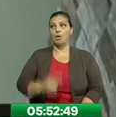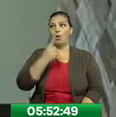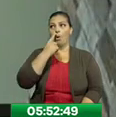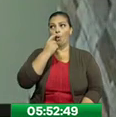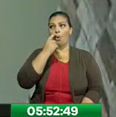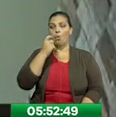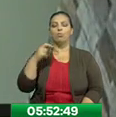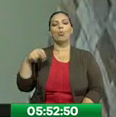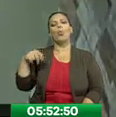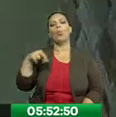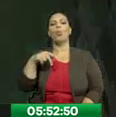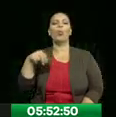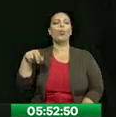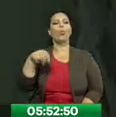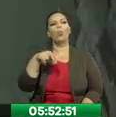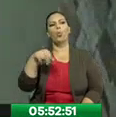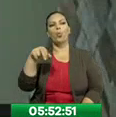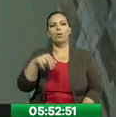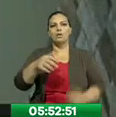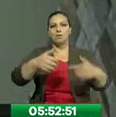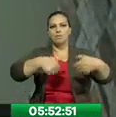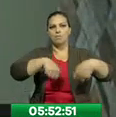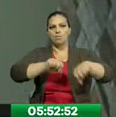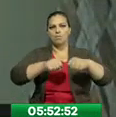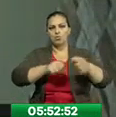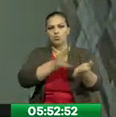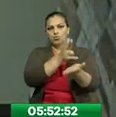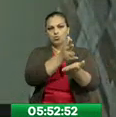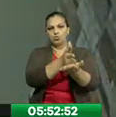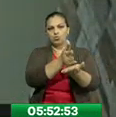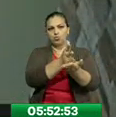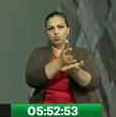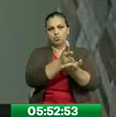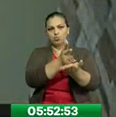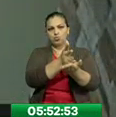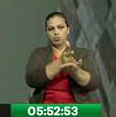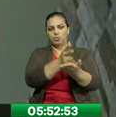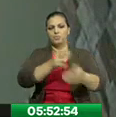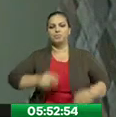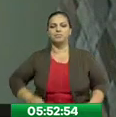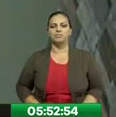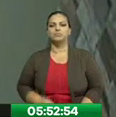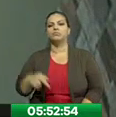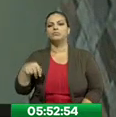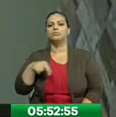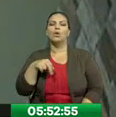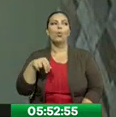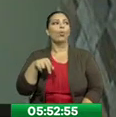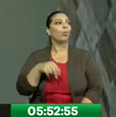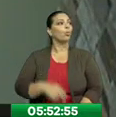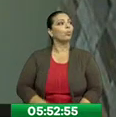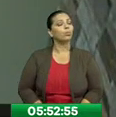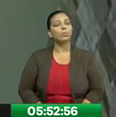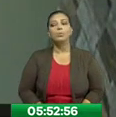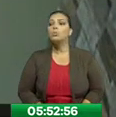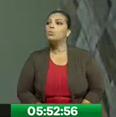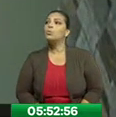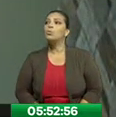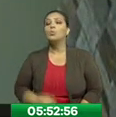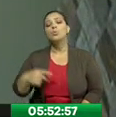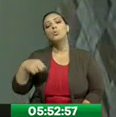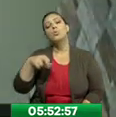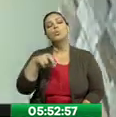peatonal, observa la motocicleta estacionada fuera de la casa del propietario, camina y se va.